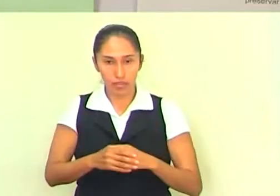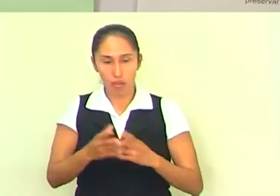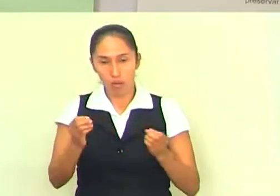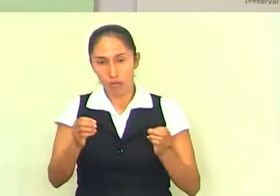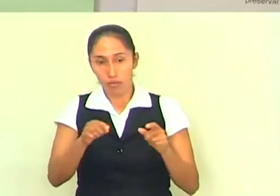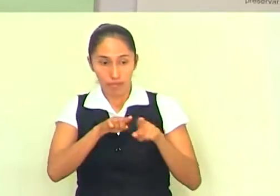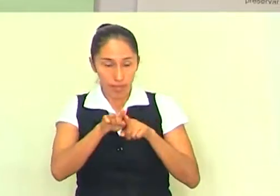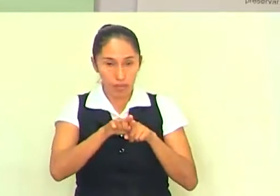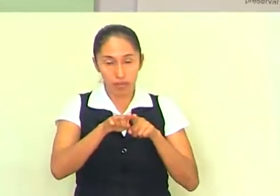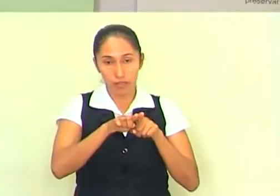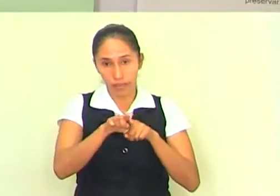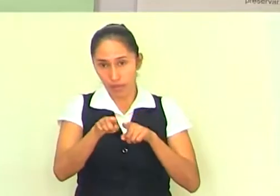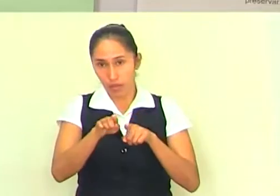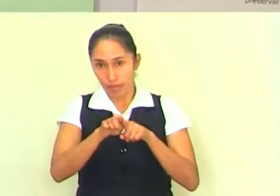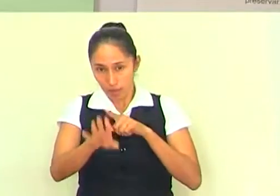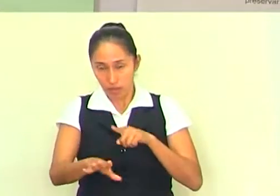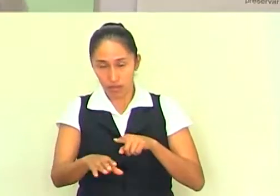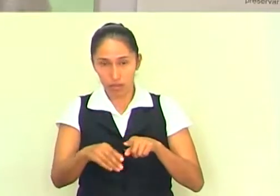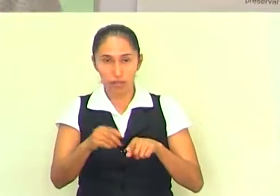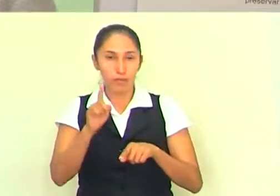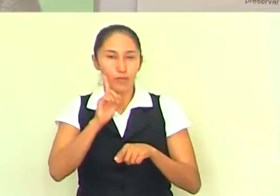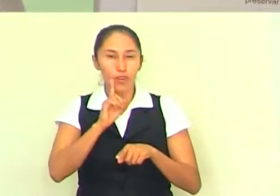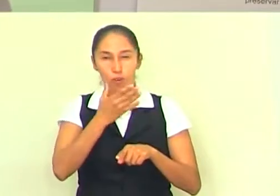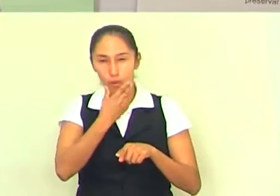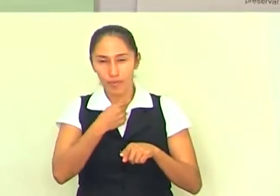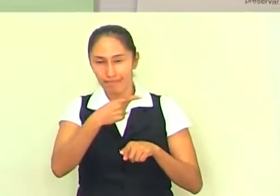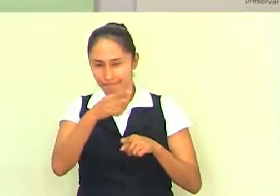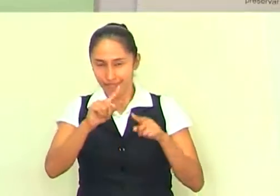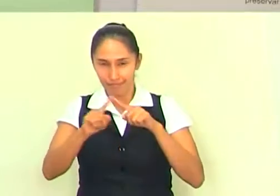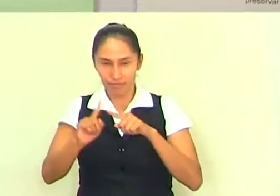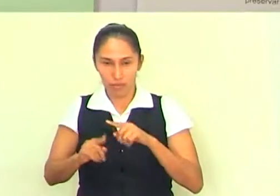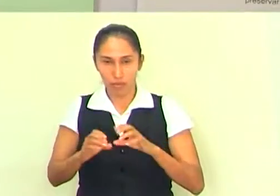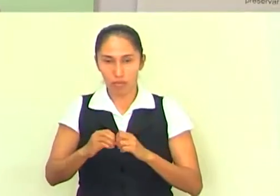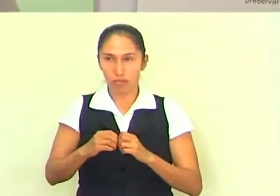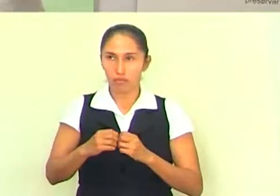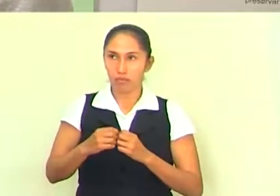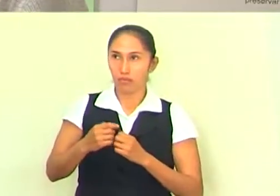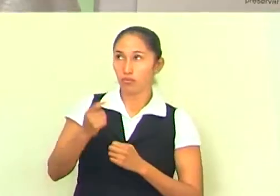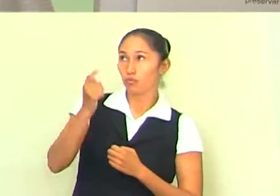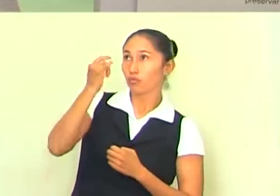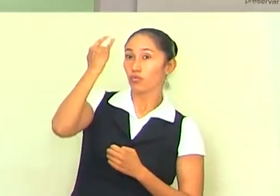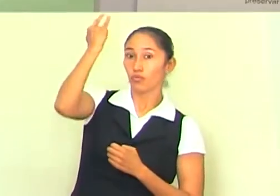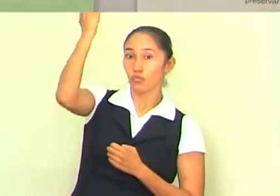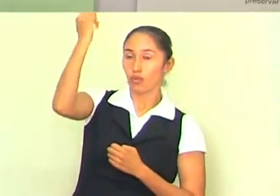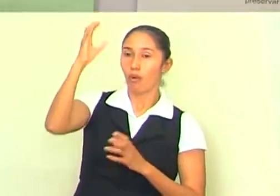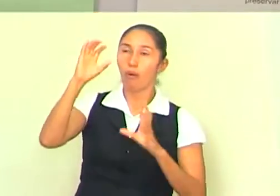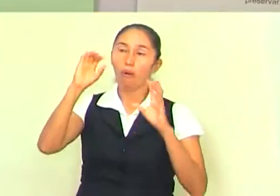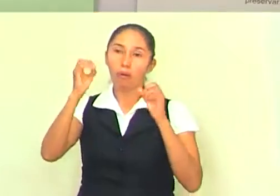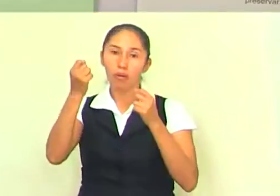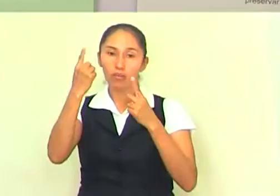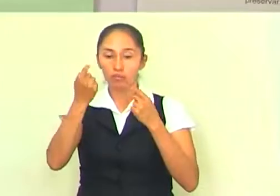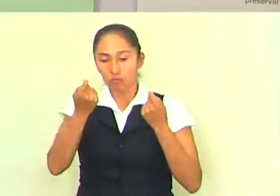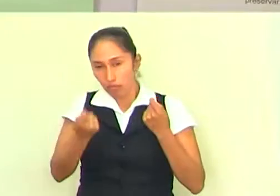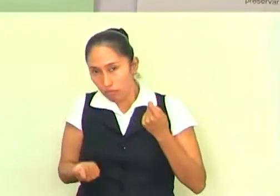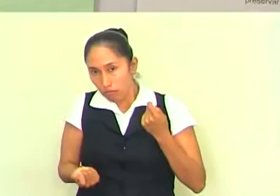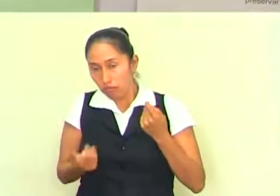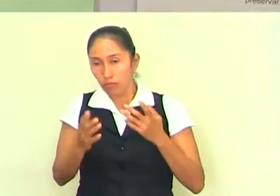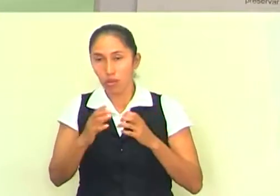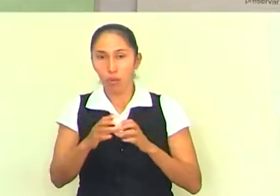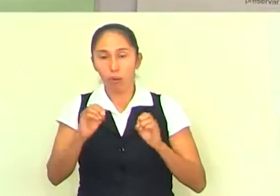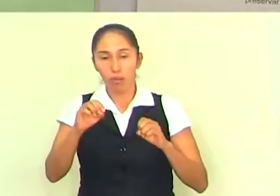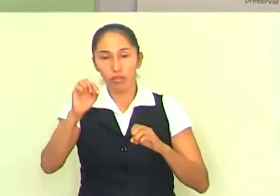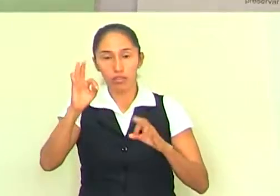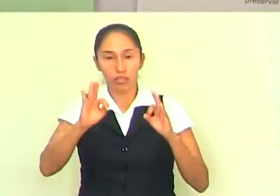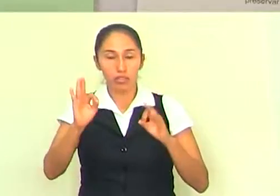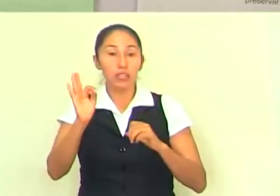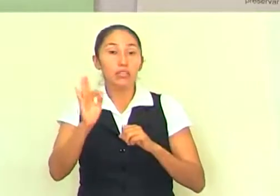tu hermanita, por su tamaño o quizás en donde tú te relacionas